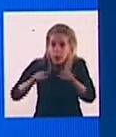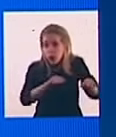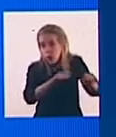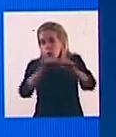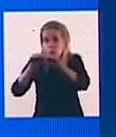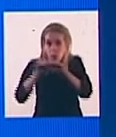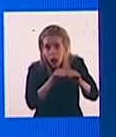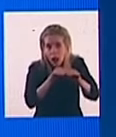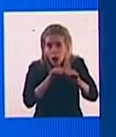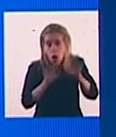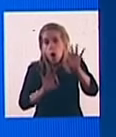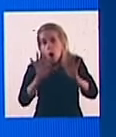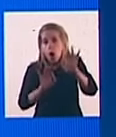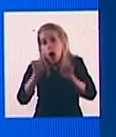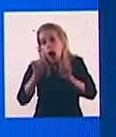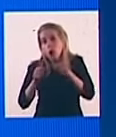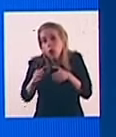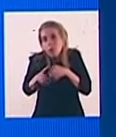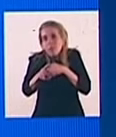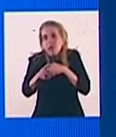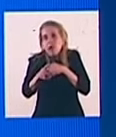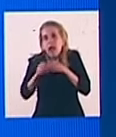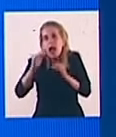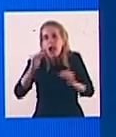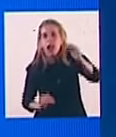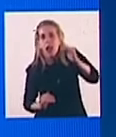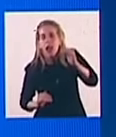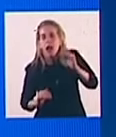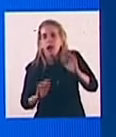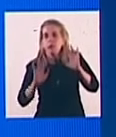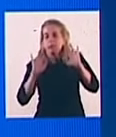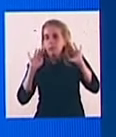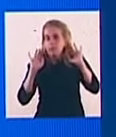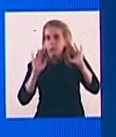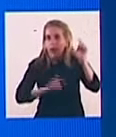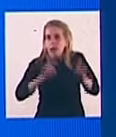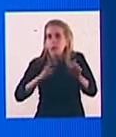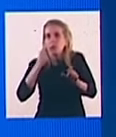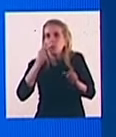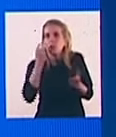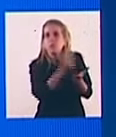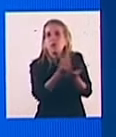Alcorta, ministra de Género y además ex abogada de Facundo Jones Walla, o